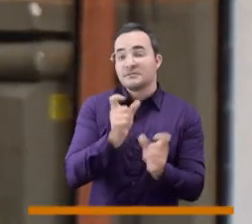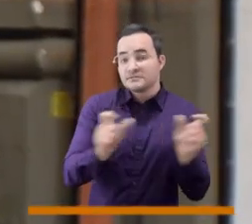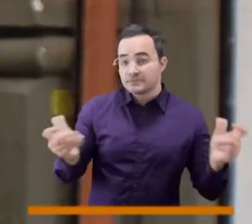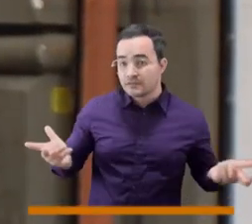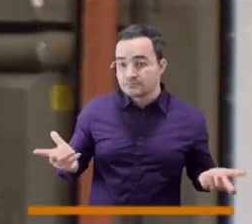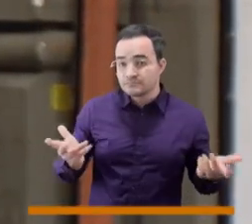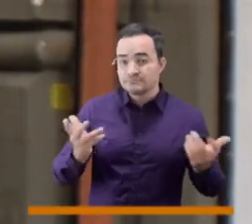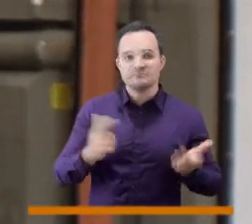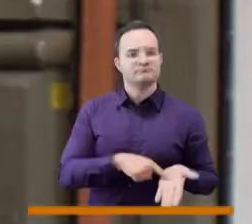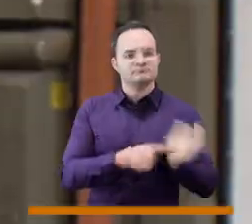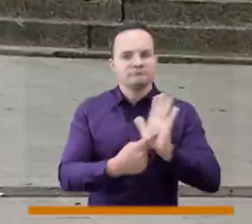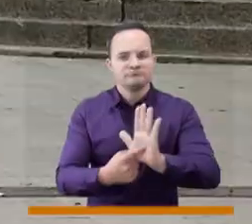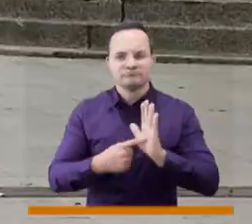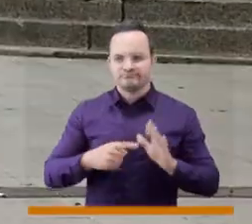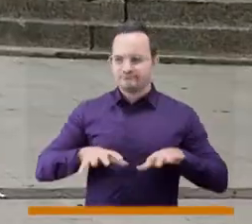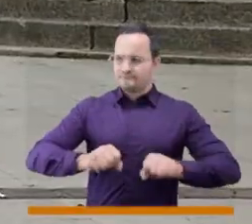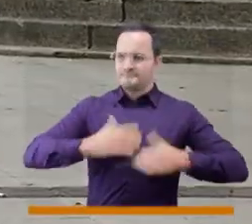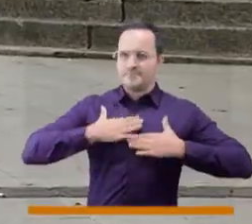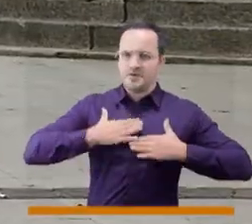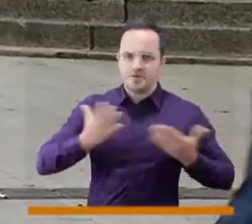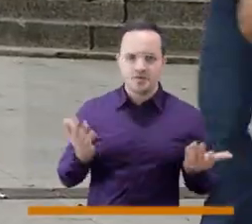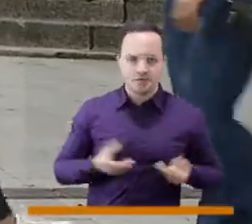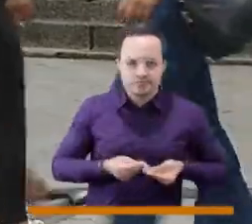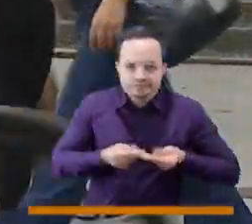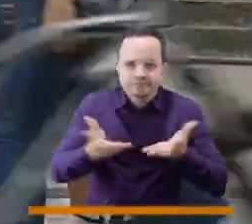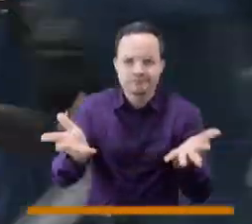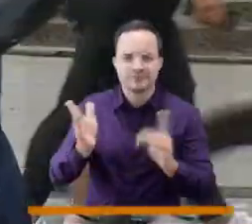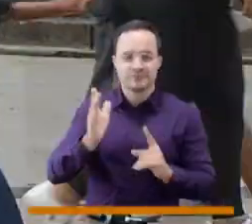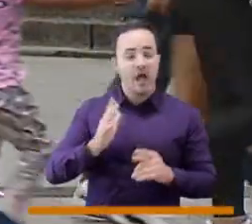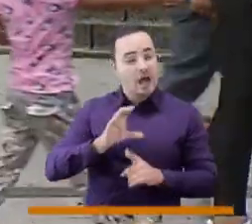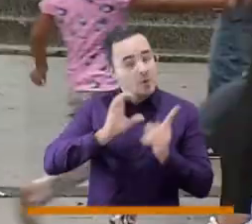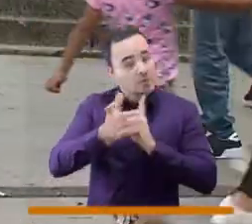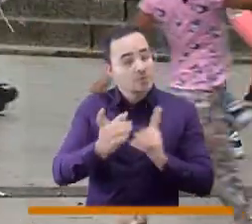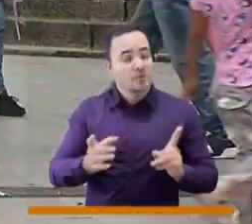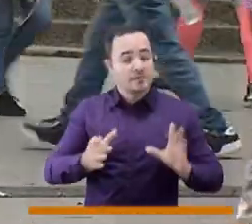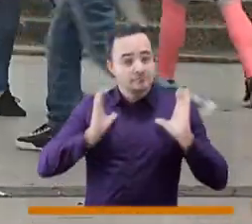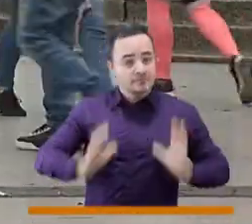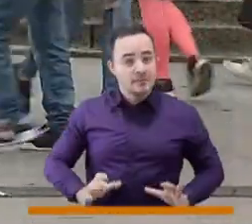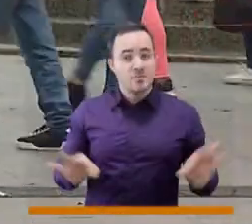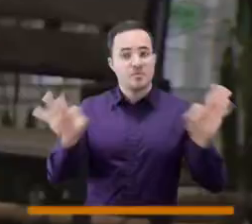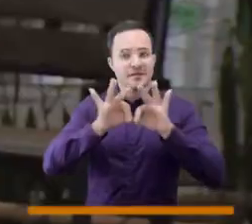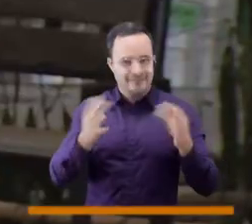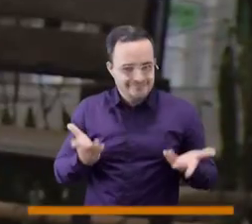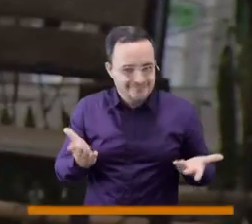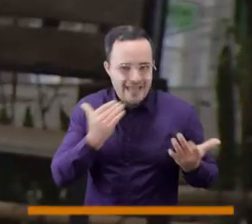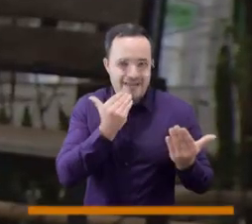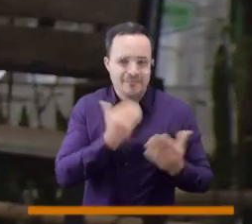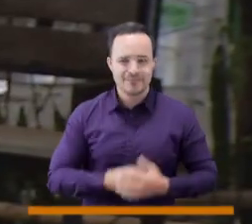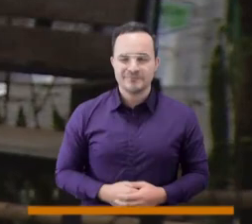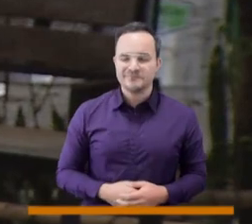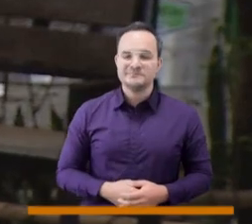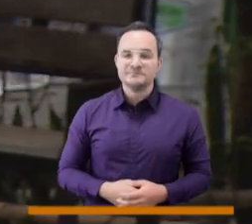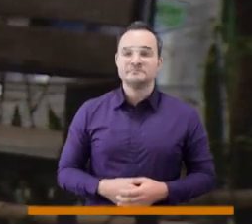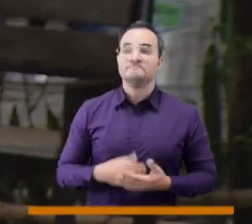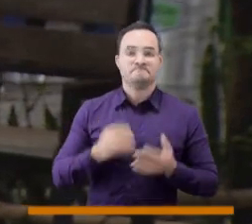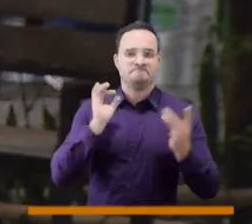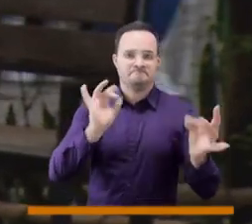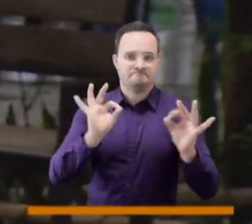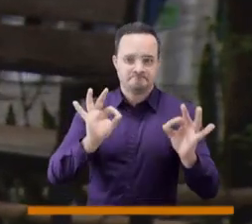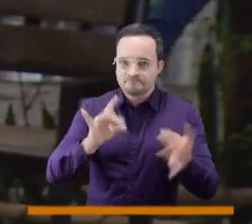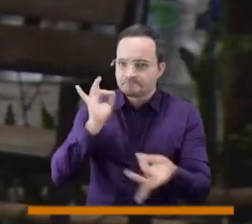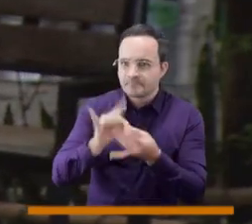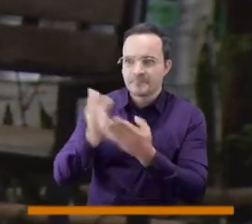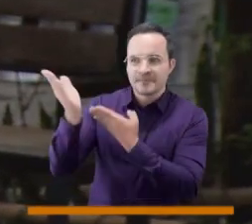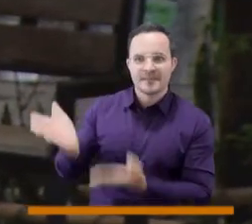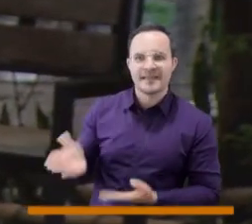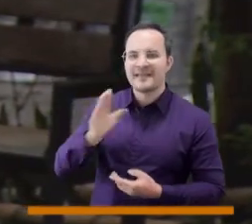centro, apropiarse de él, transmitir un mensaje de formación de cultura ciudadana. Y a propósito, nos encontramos con